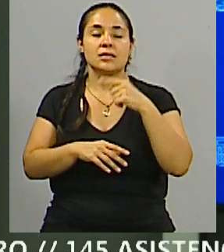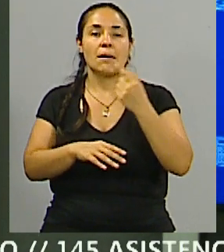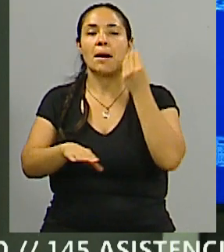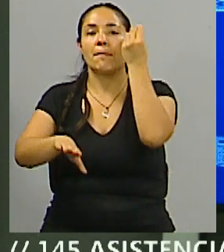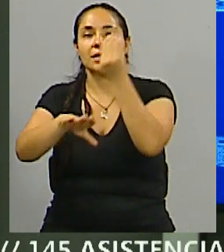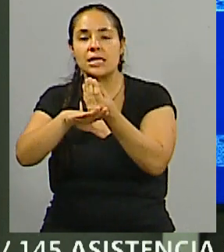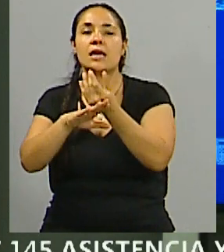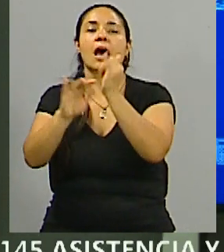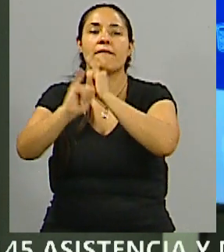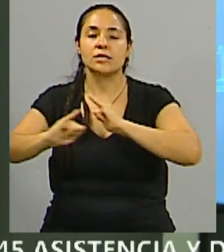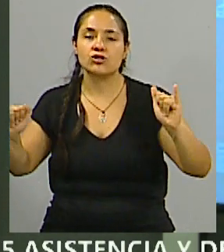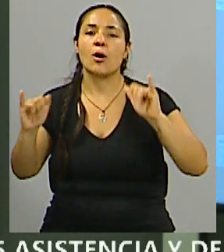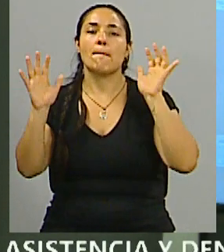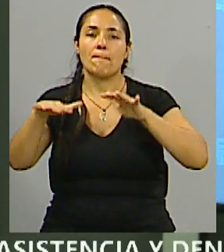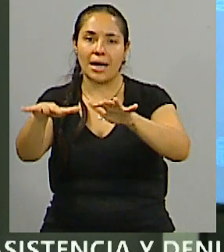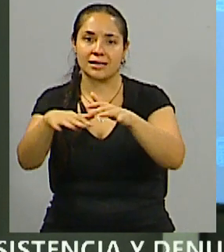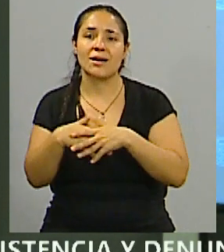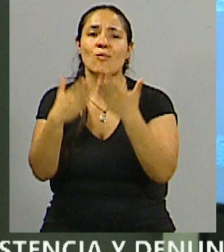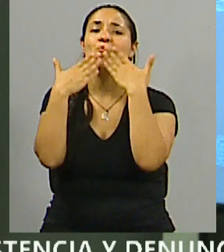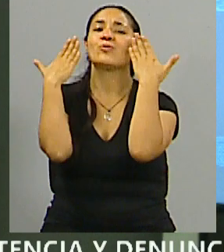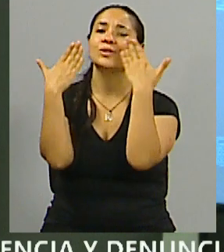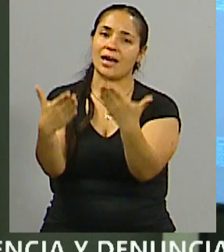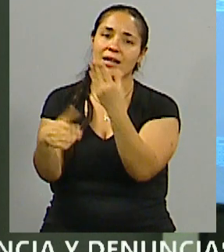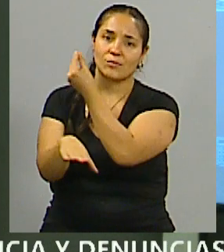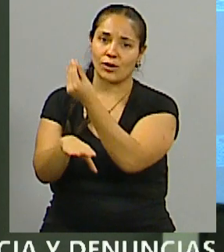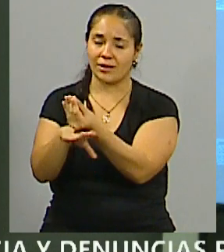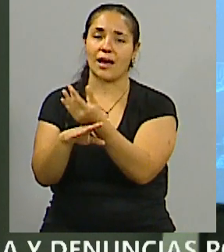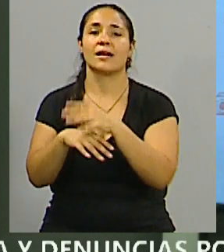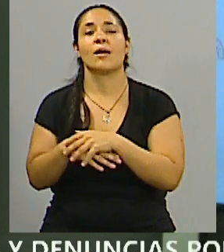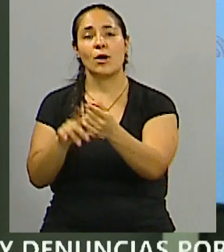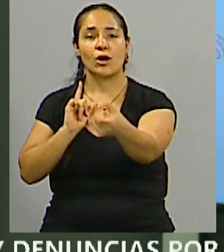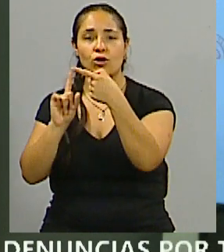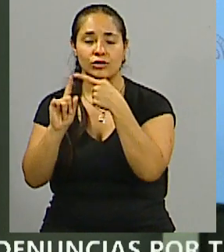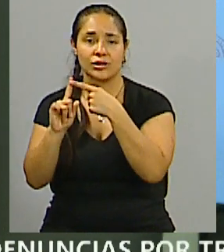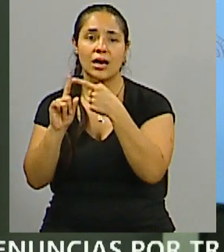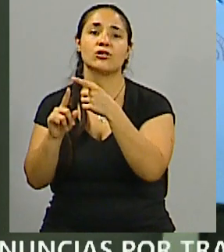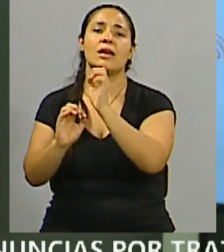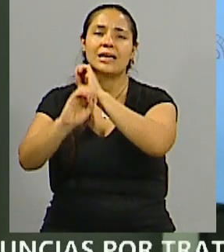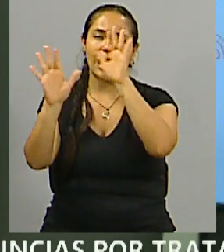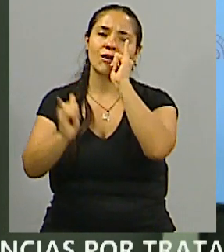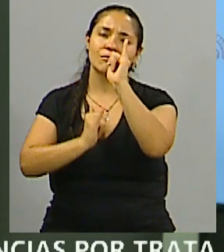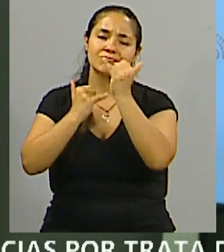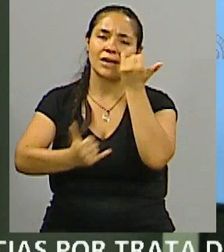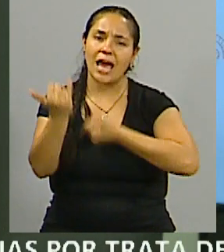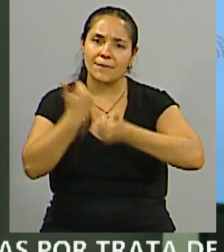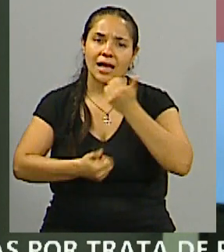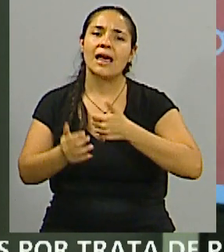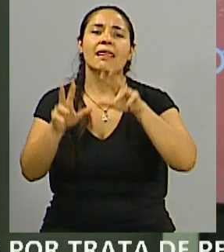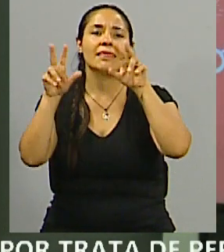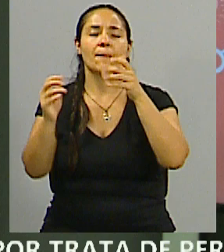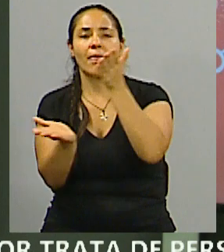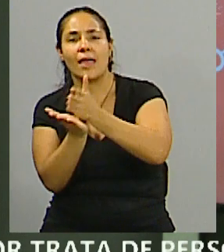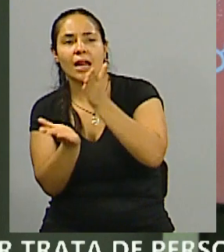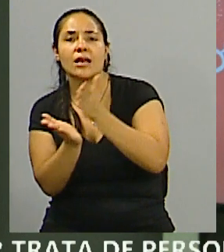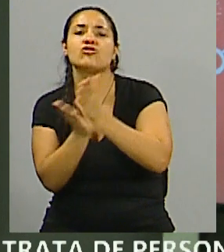representando este tipo de manifestaciones. Desde ya muchísimas gracias por su contacto y por aclararnos estas situaciones de los derechos y la